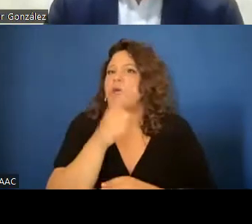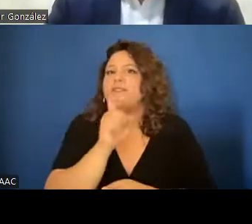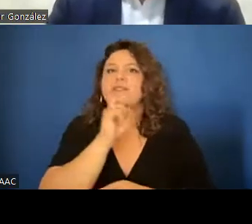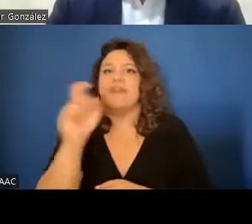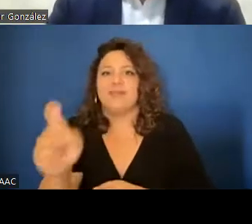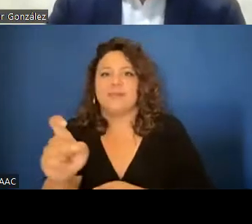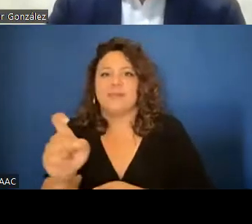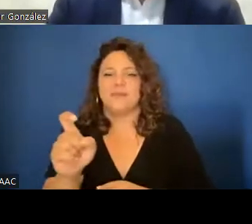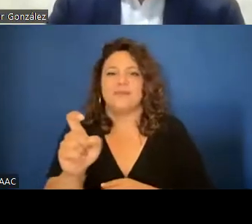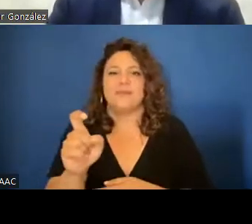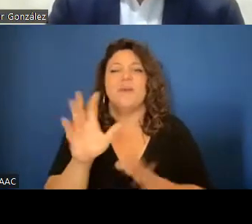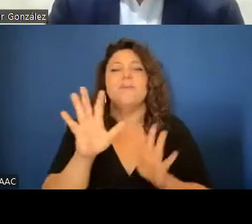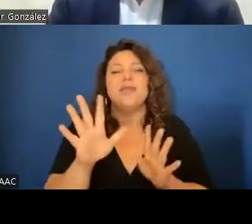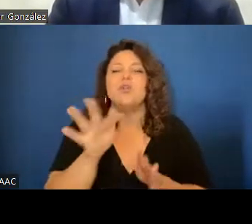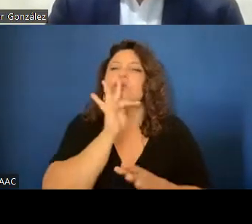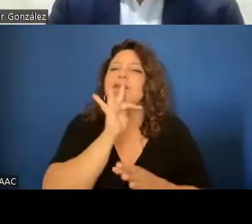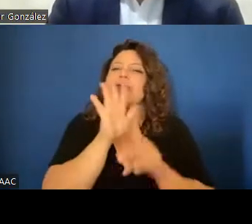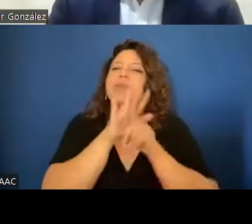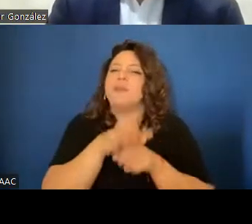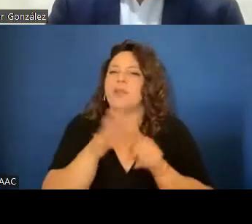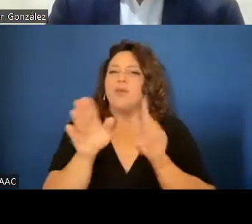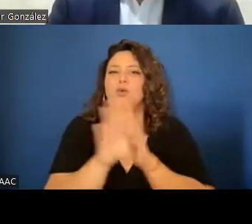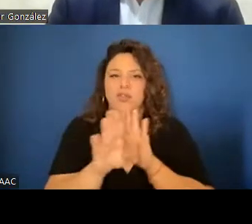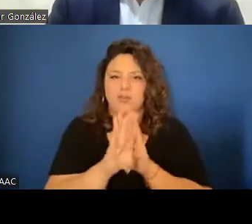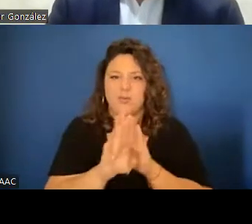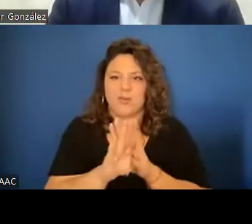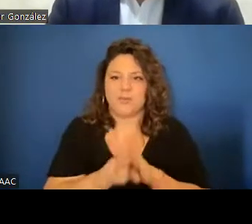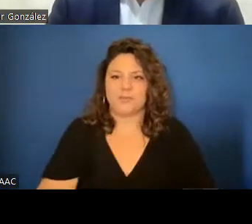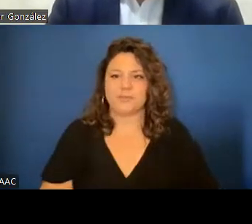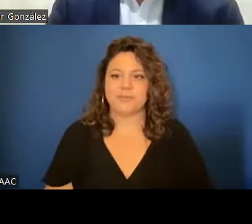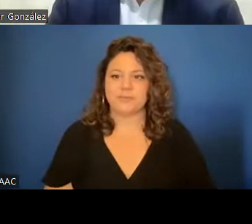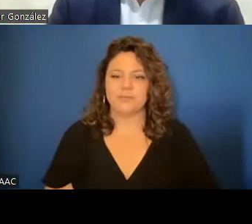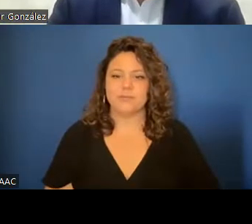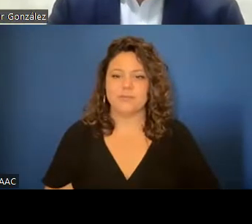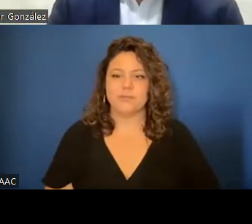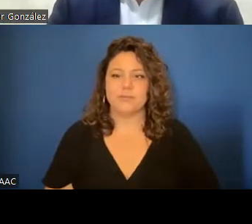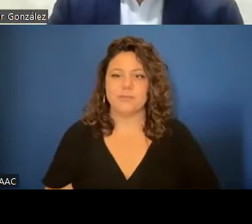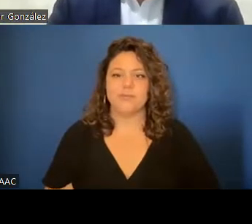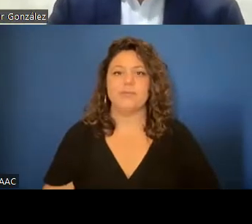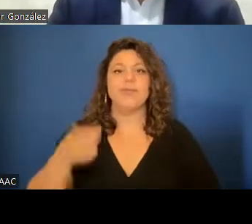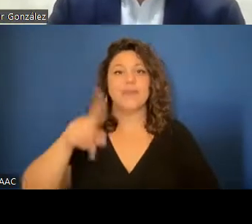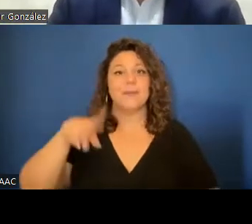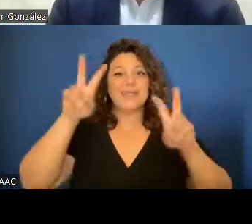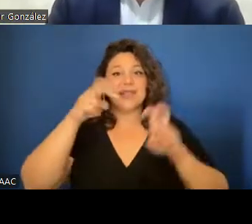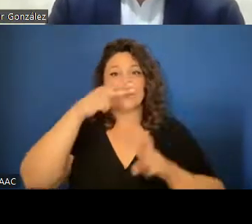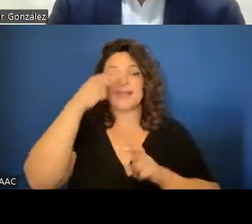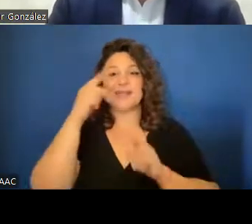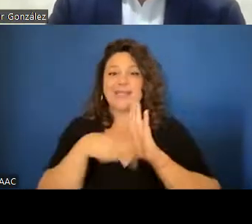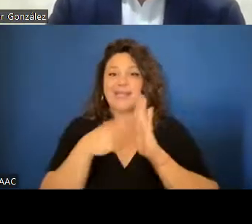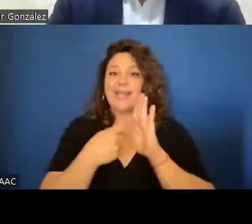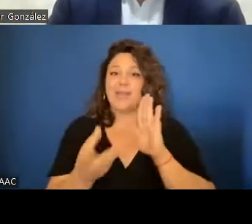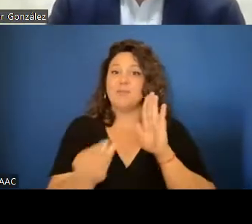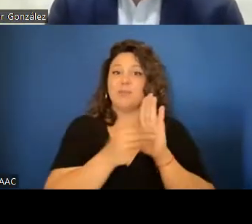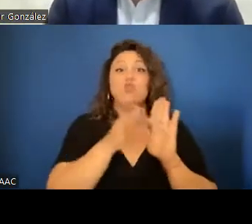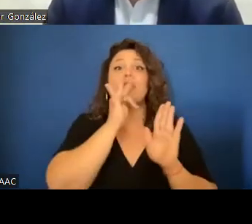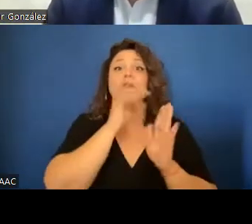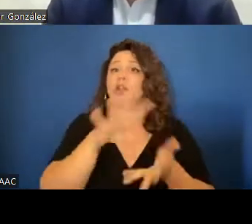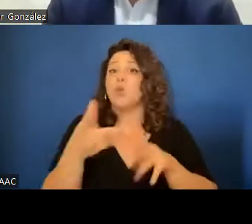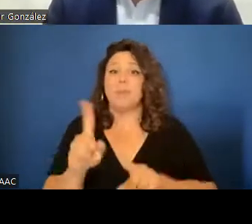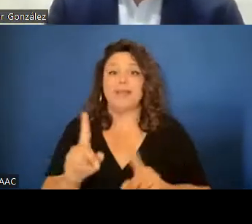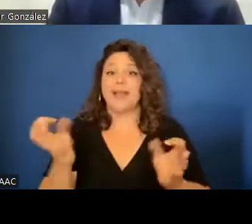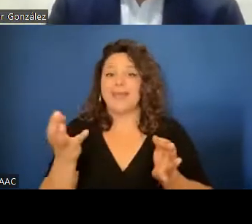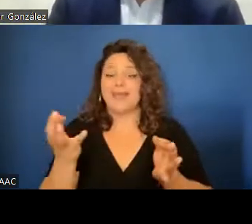salud, sí es cierto que a lo mejor las reclamaciones no son tantas, pero sí es verdad que son muy importantes y que afectan